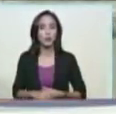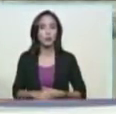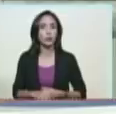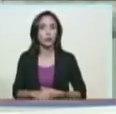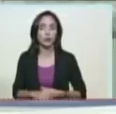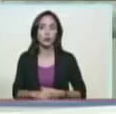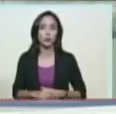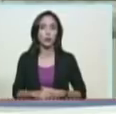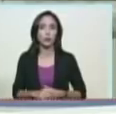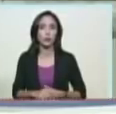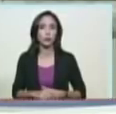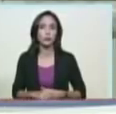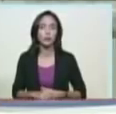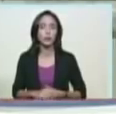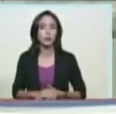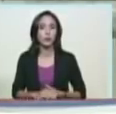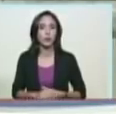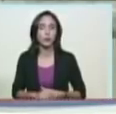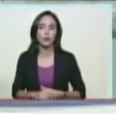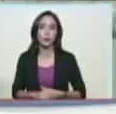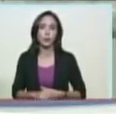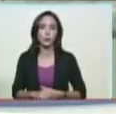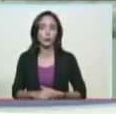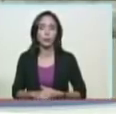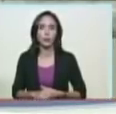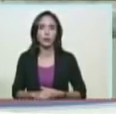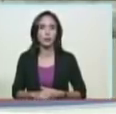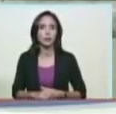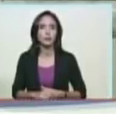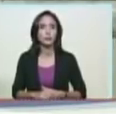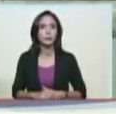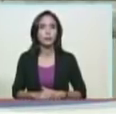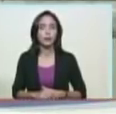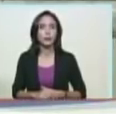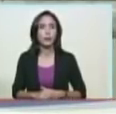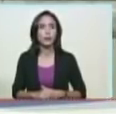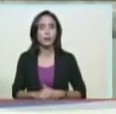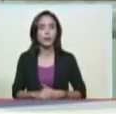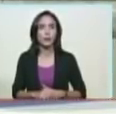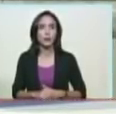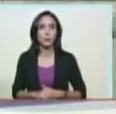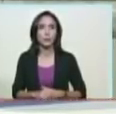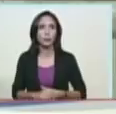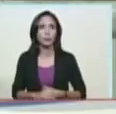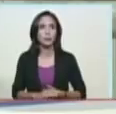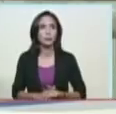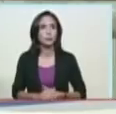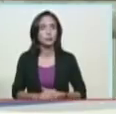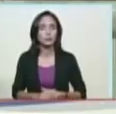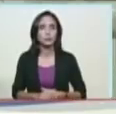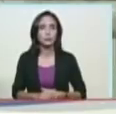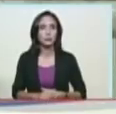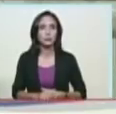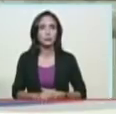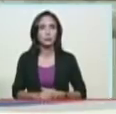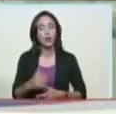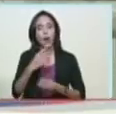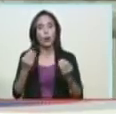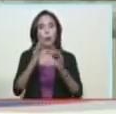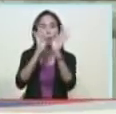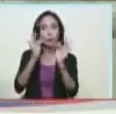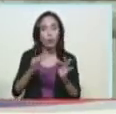tenga los elementos de la batalla que estamos dando a este agotamiento del modelo petrolero